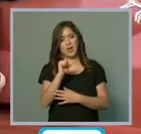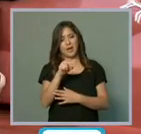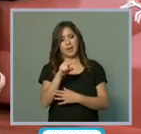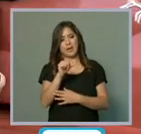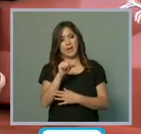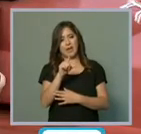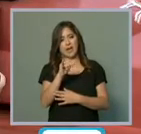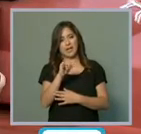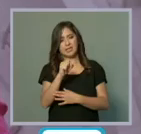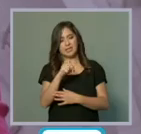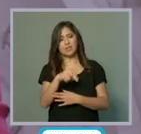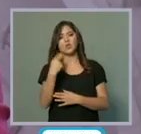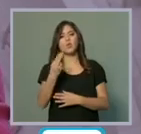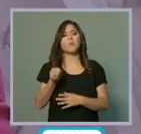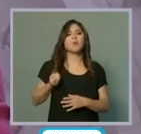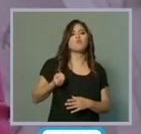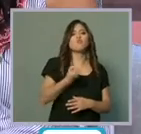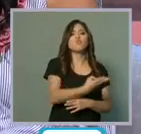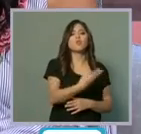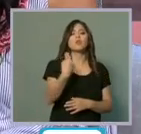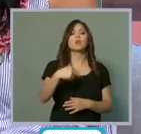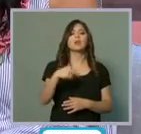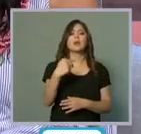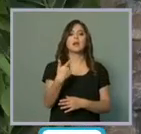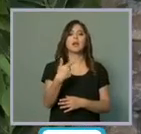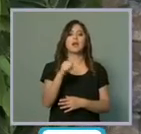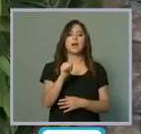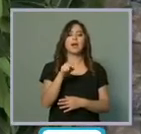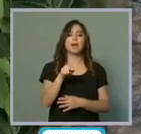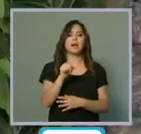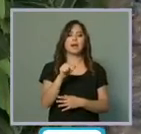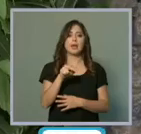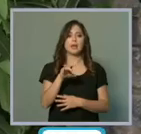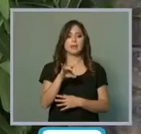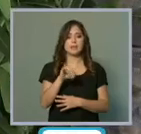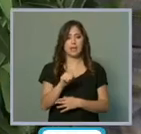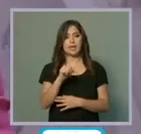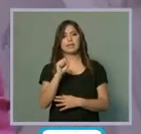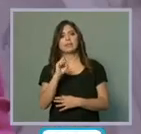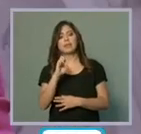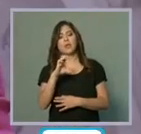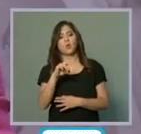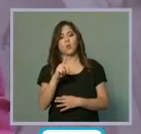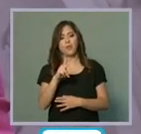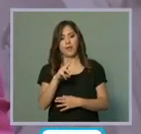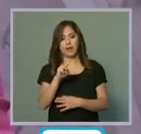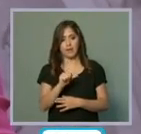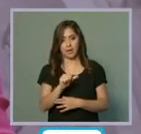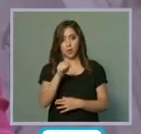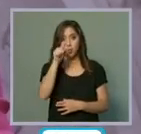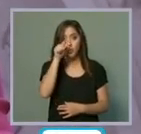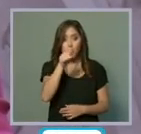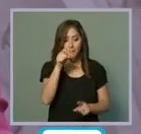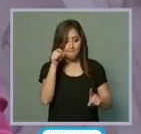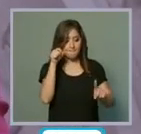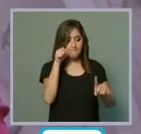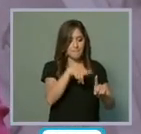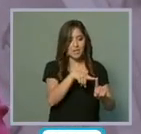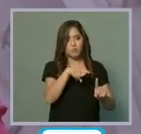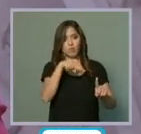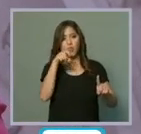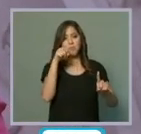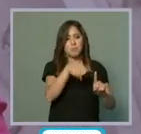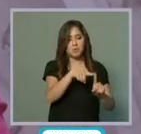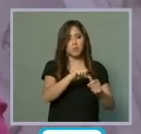llamamos la ganancia secundaria. Si tú, persona del auditorio, repites y repites algo que te hace